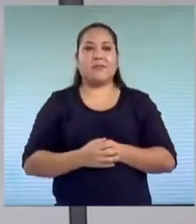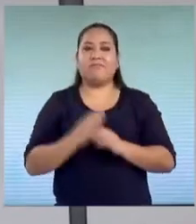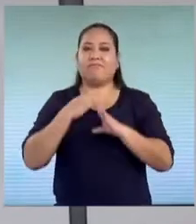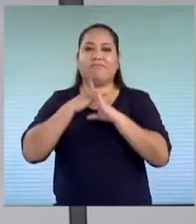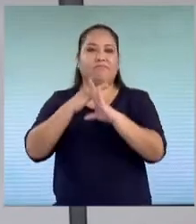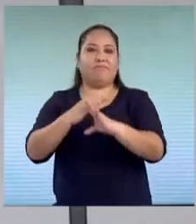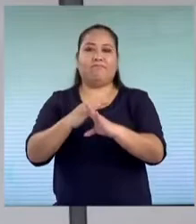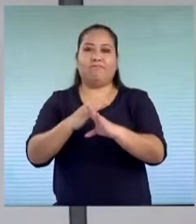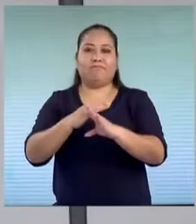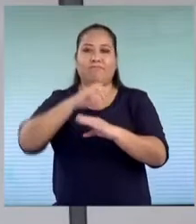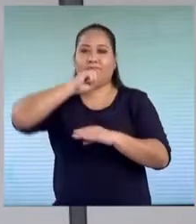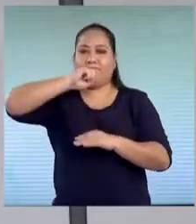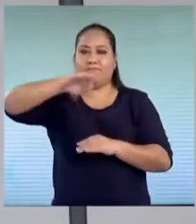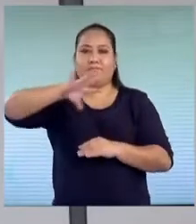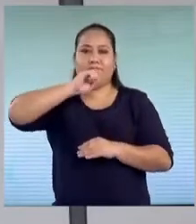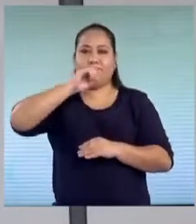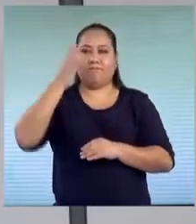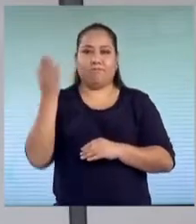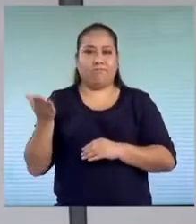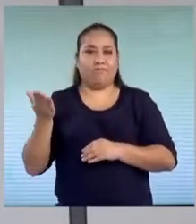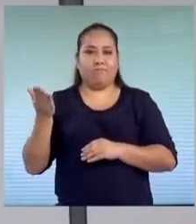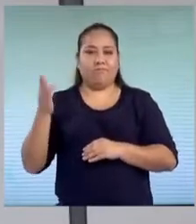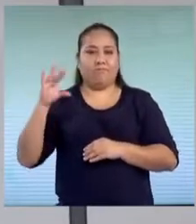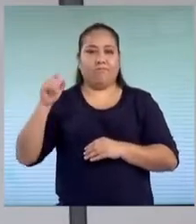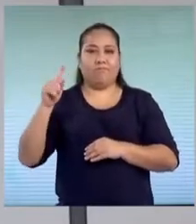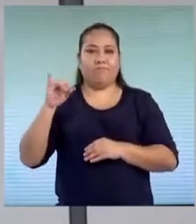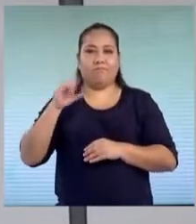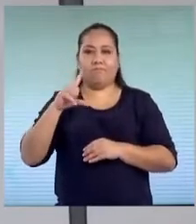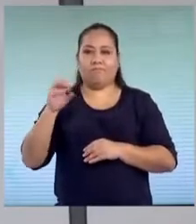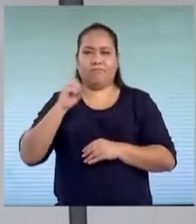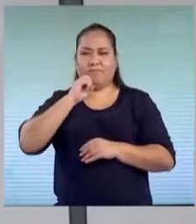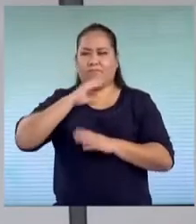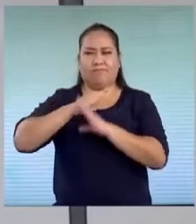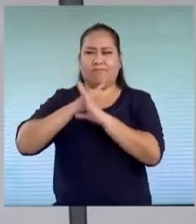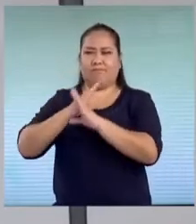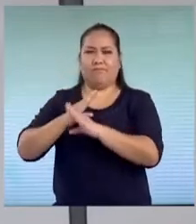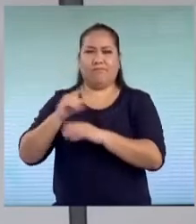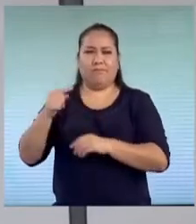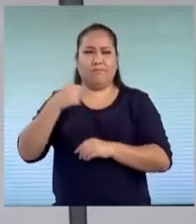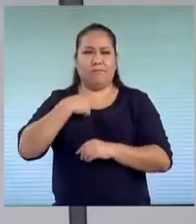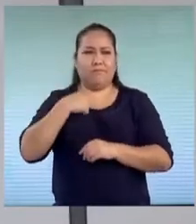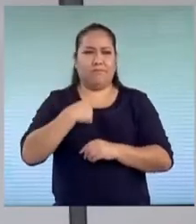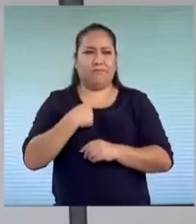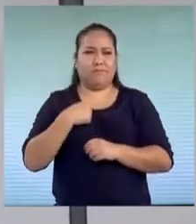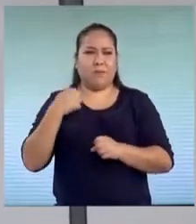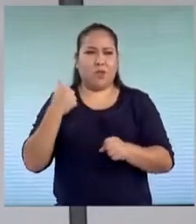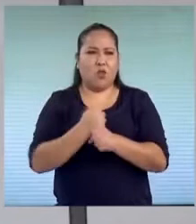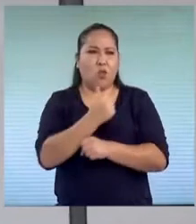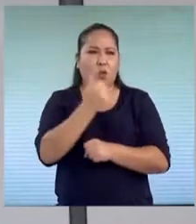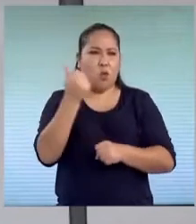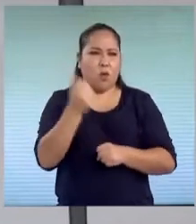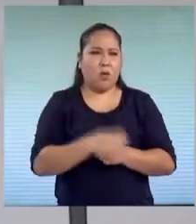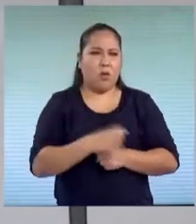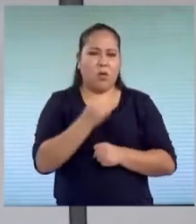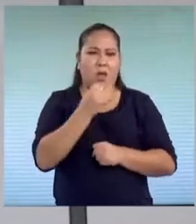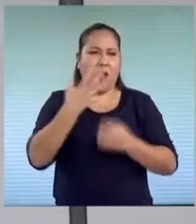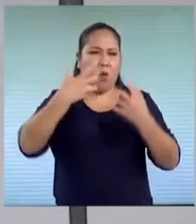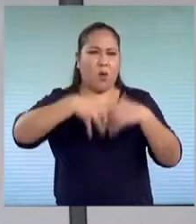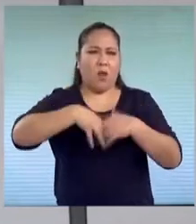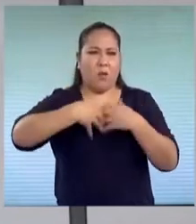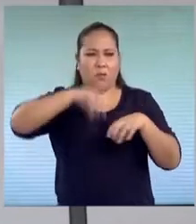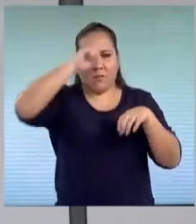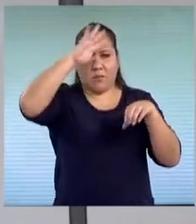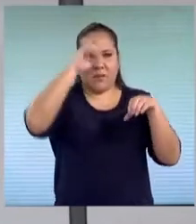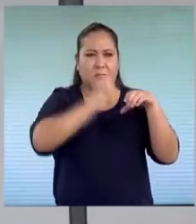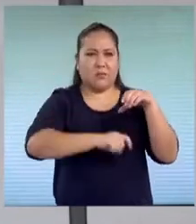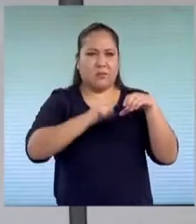Rechazo las afirmaciones del señor Castillo de que soy propietaria de alguna empresa